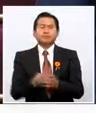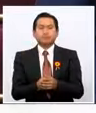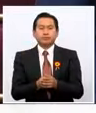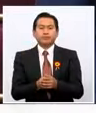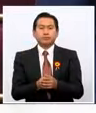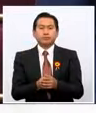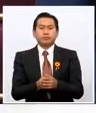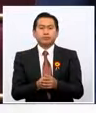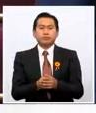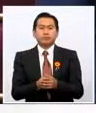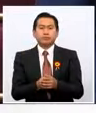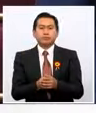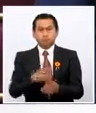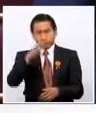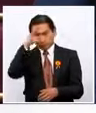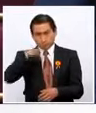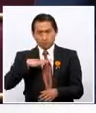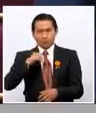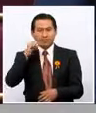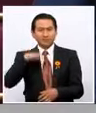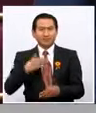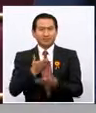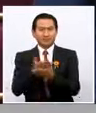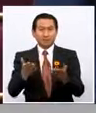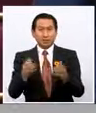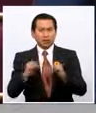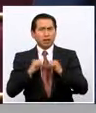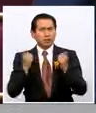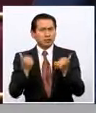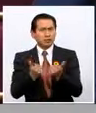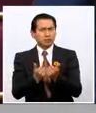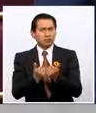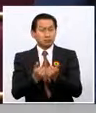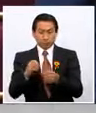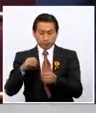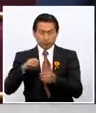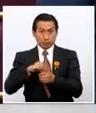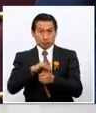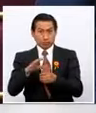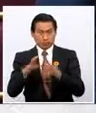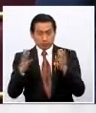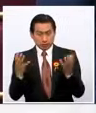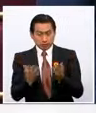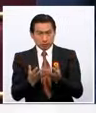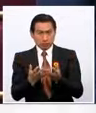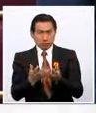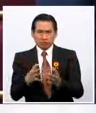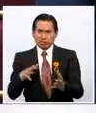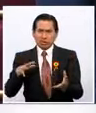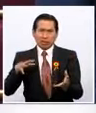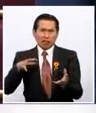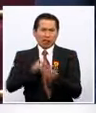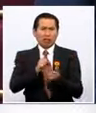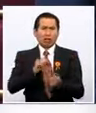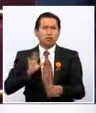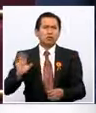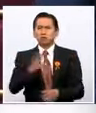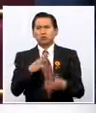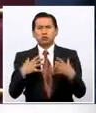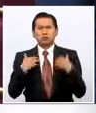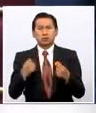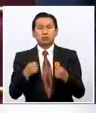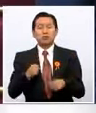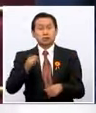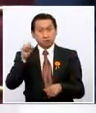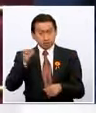señoras y señores asambleístas la pandemia no sólo ha golpeado la salud de los bolivianos también